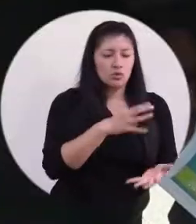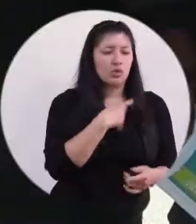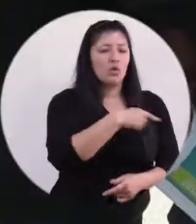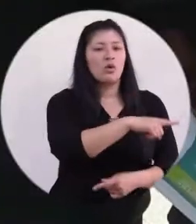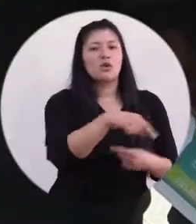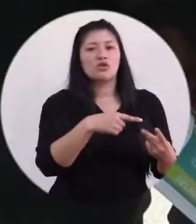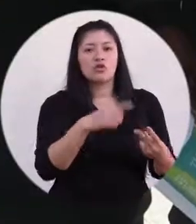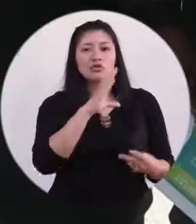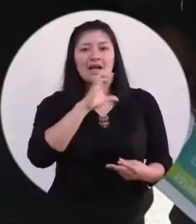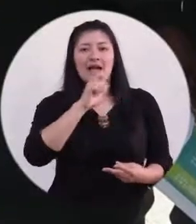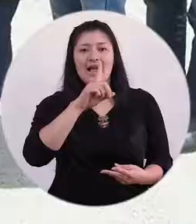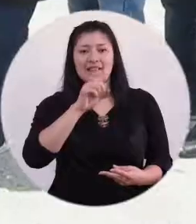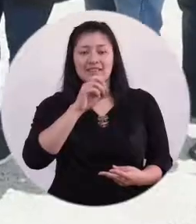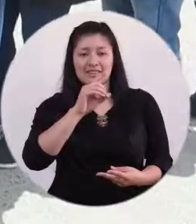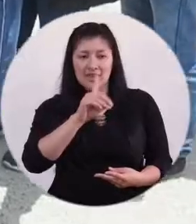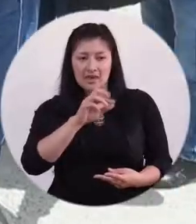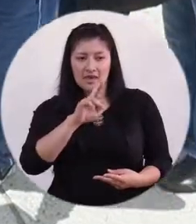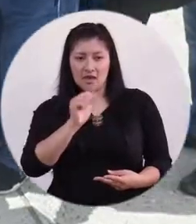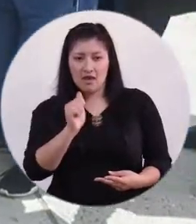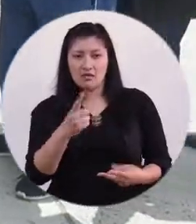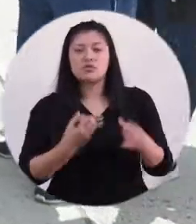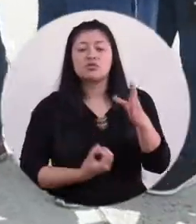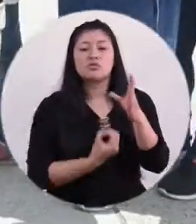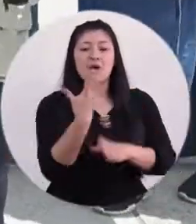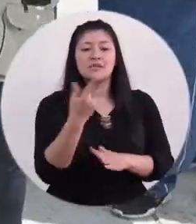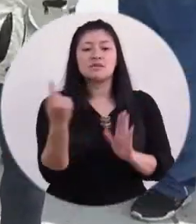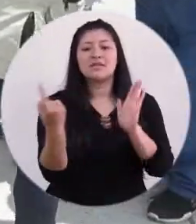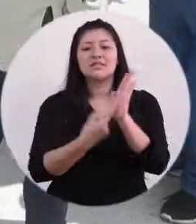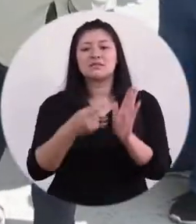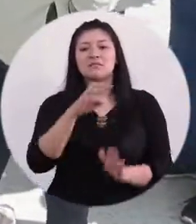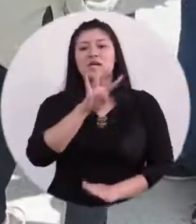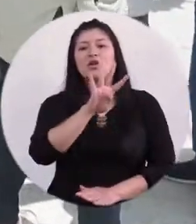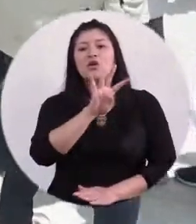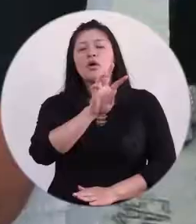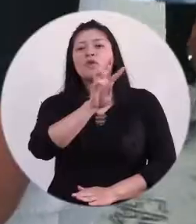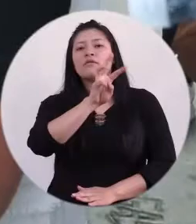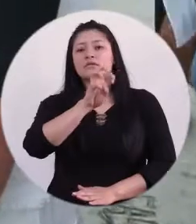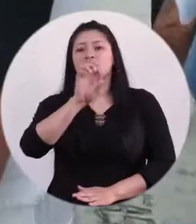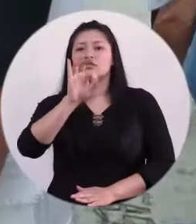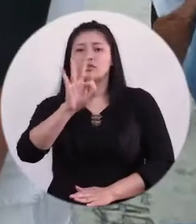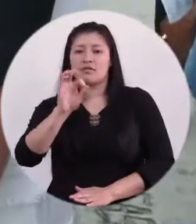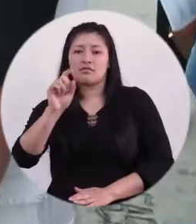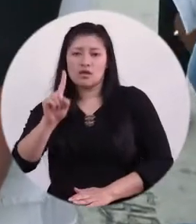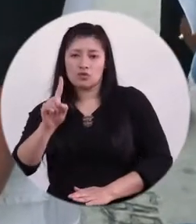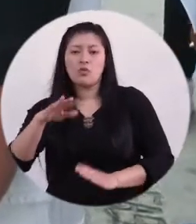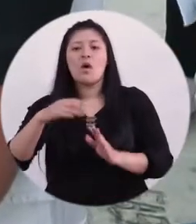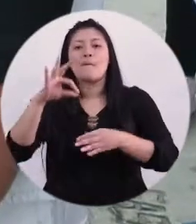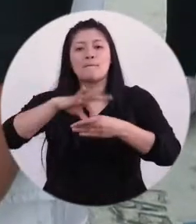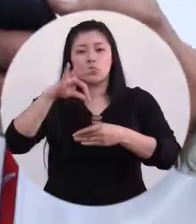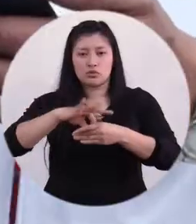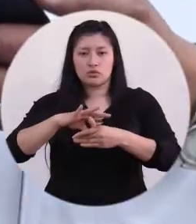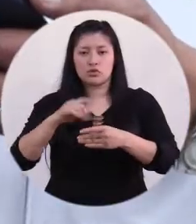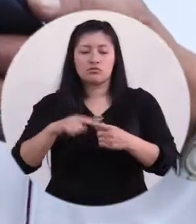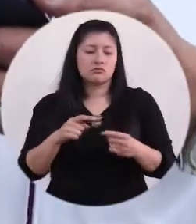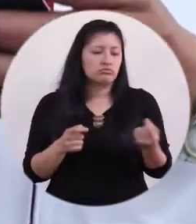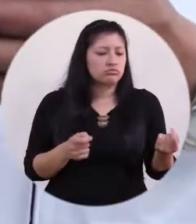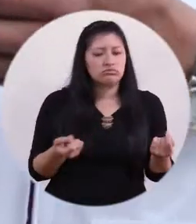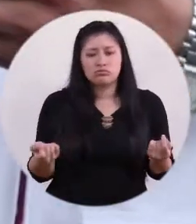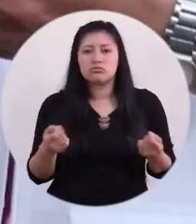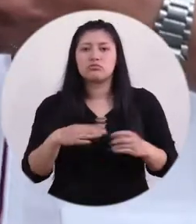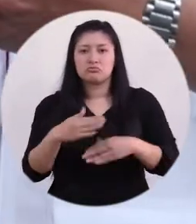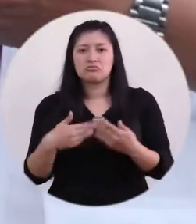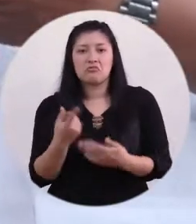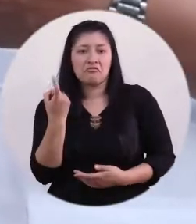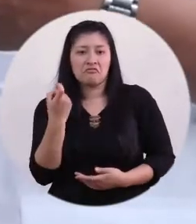corregimientos la caldera y mar surco 651 votos es decir pasto ya va en seis mil 391 y eso que estamos hablando de